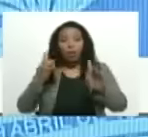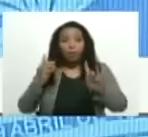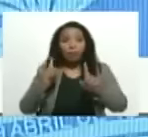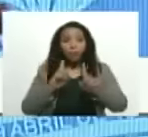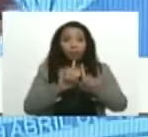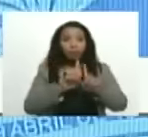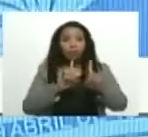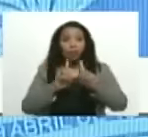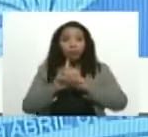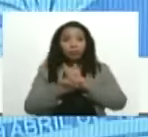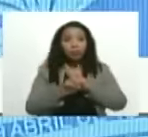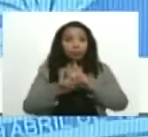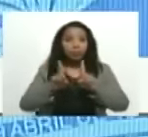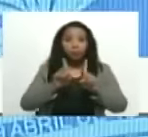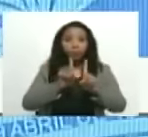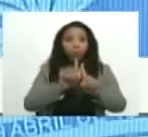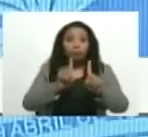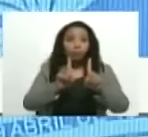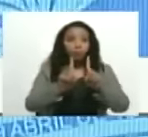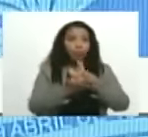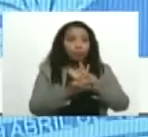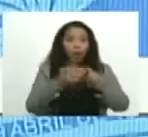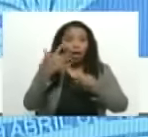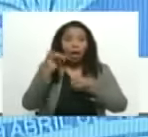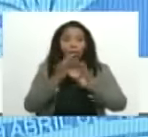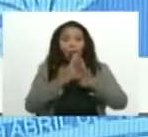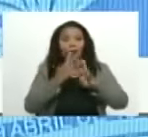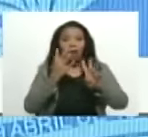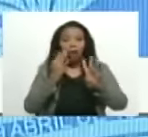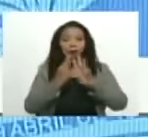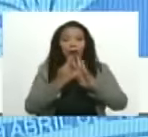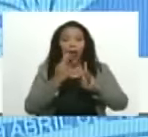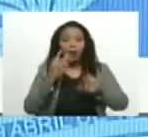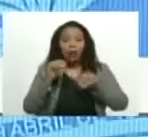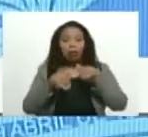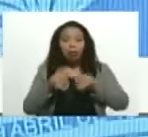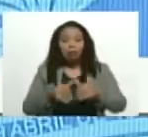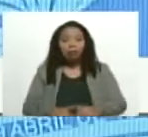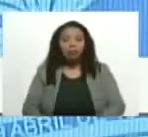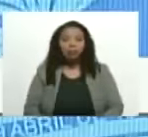continua, lo que se llama en teoría de cola, un flujo continuo de personas, en este caso de votantes.